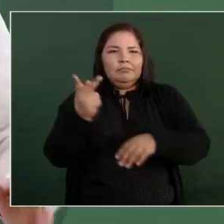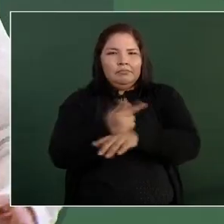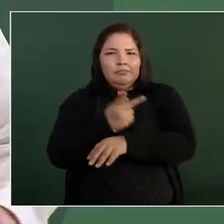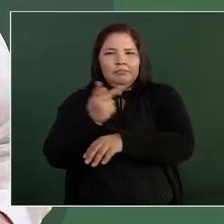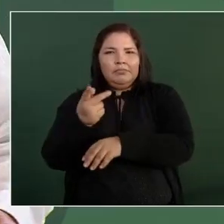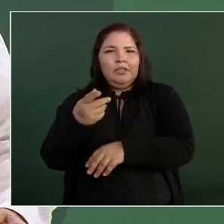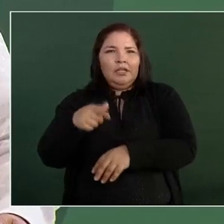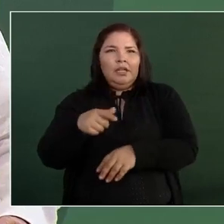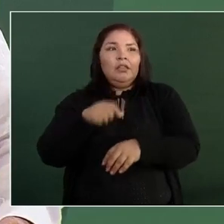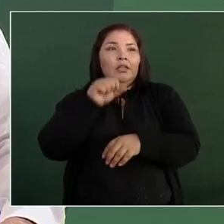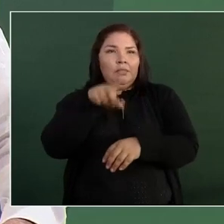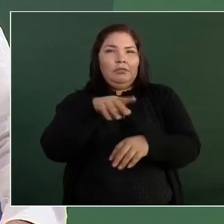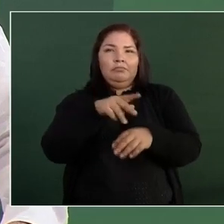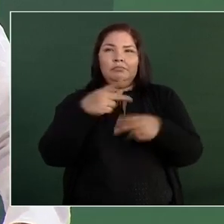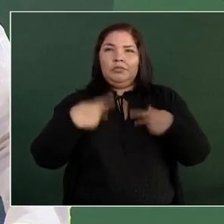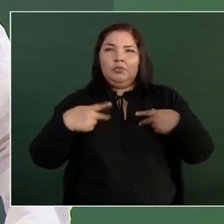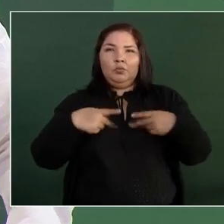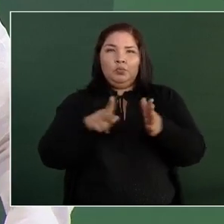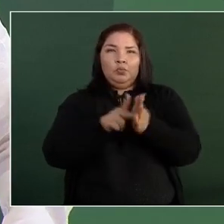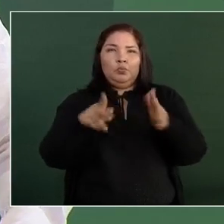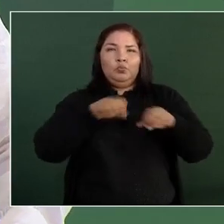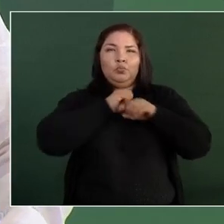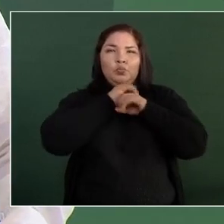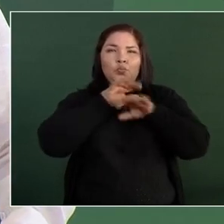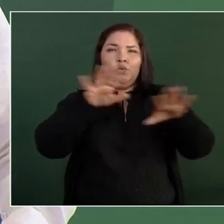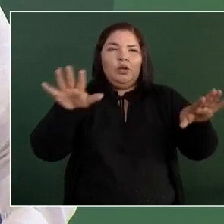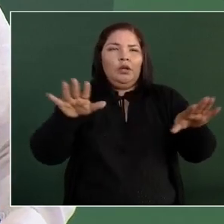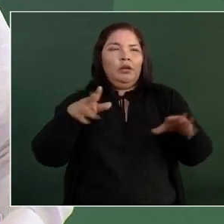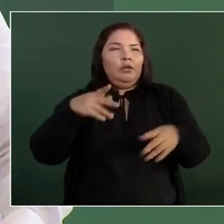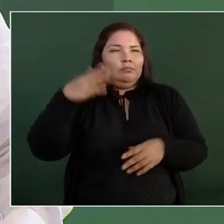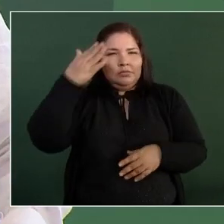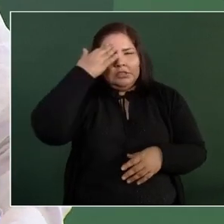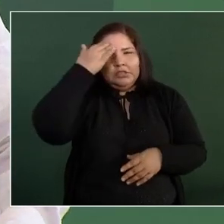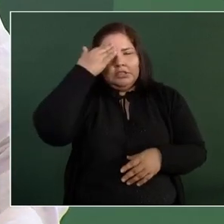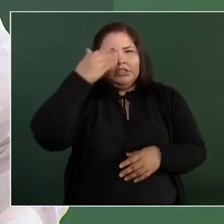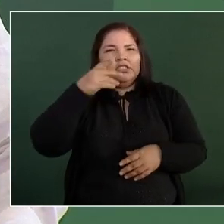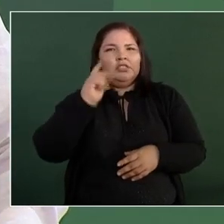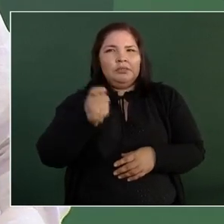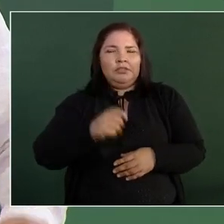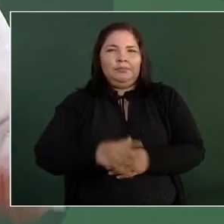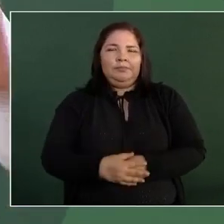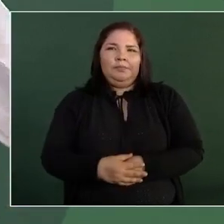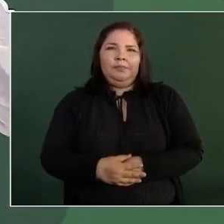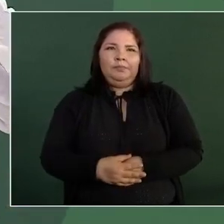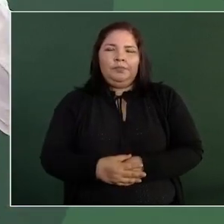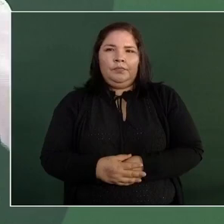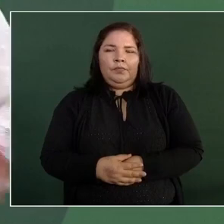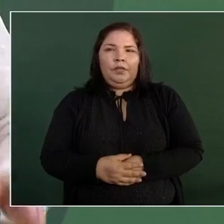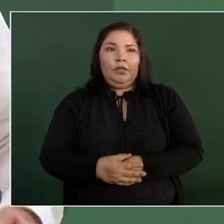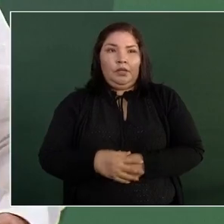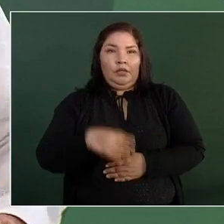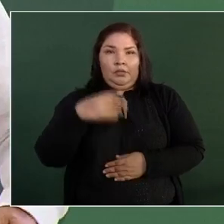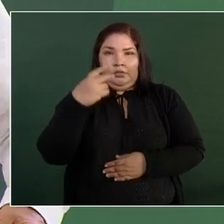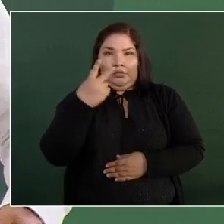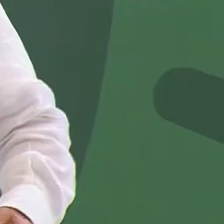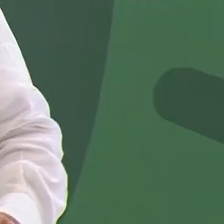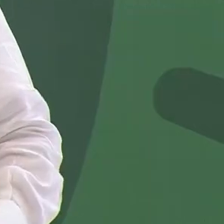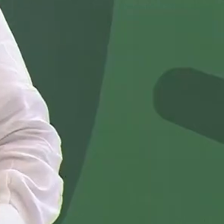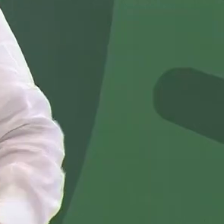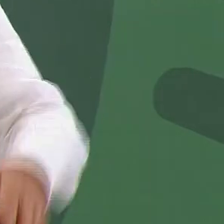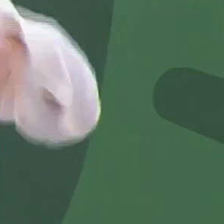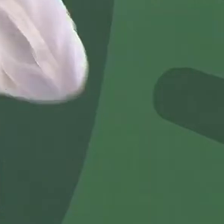los medios que forman parte de esta conferencia normalmente en la matutina, porque en dos ocasiones fue esa